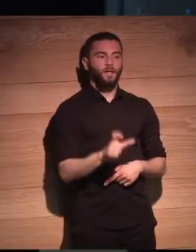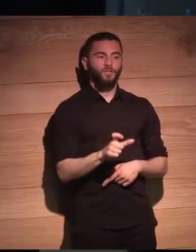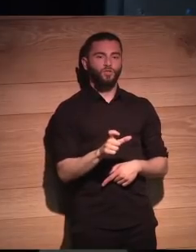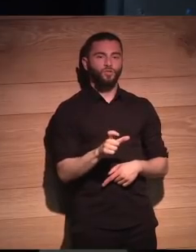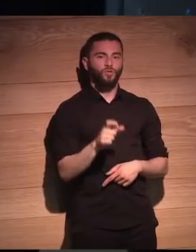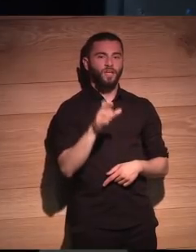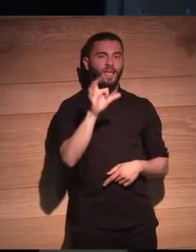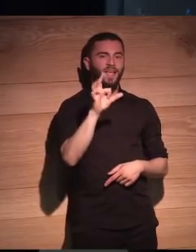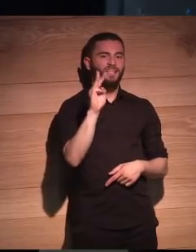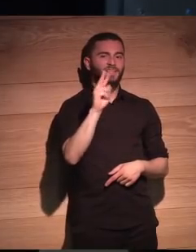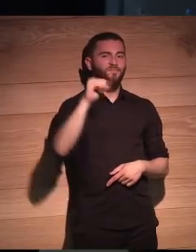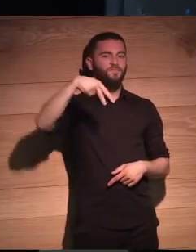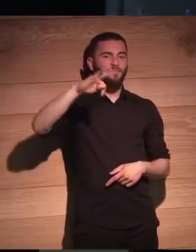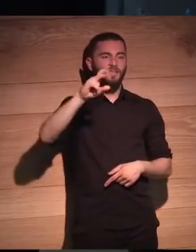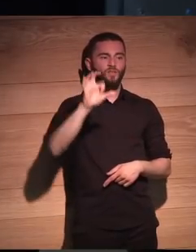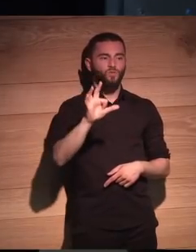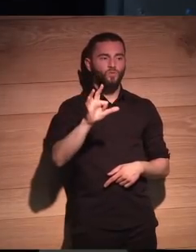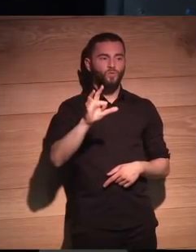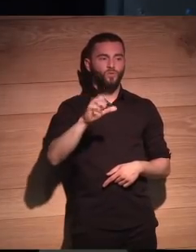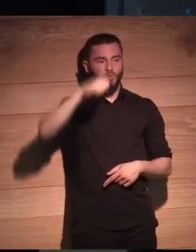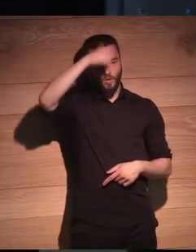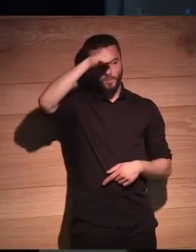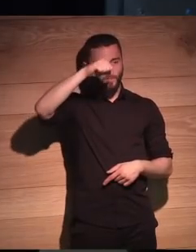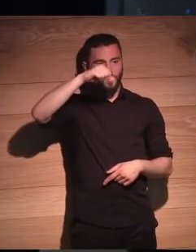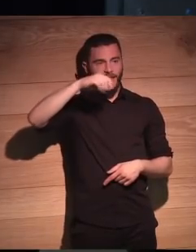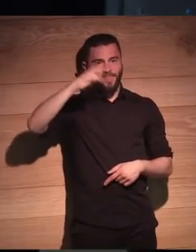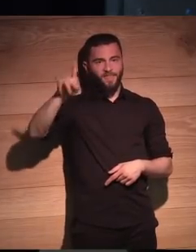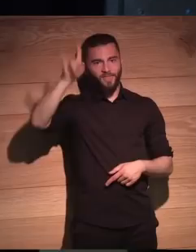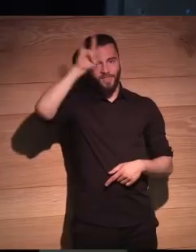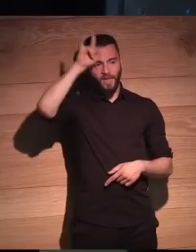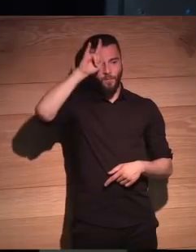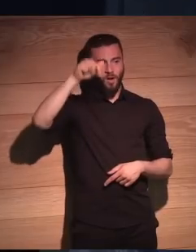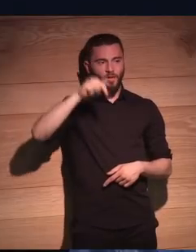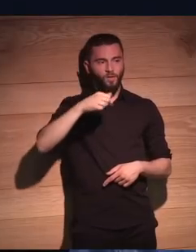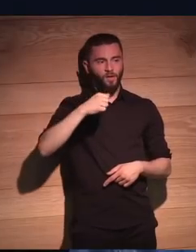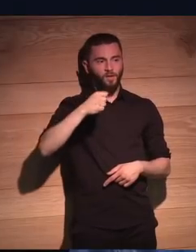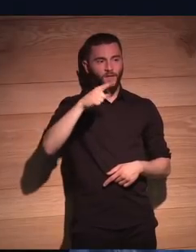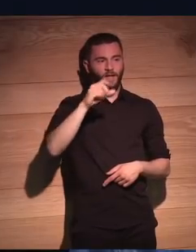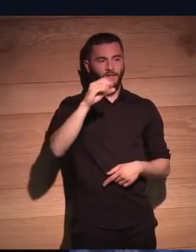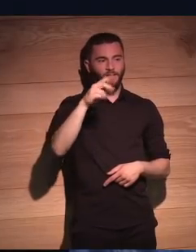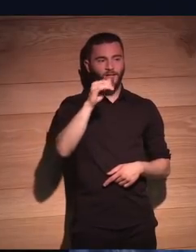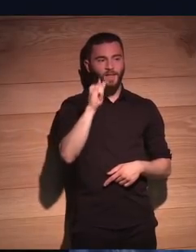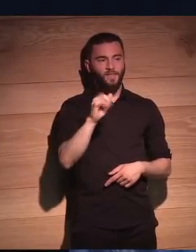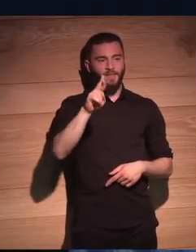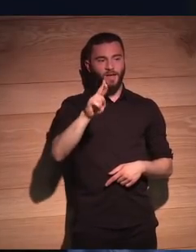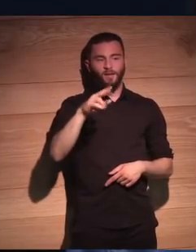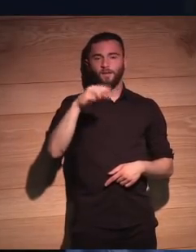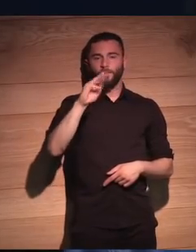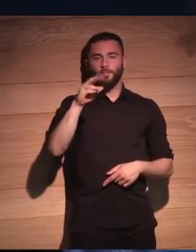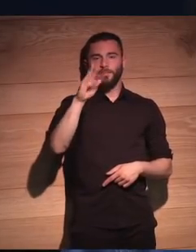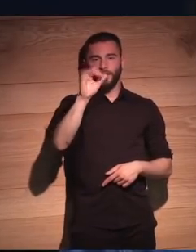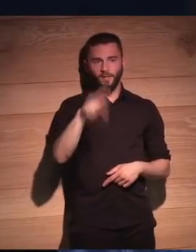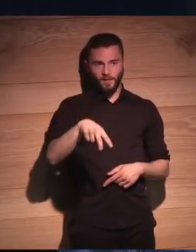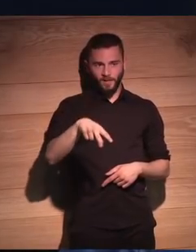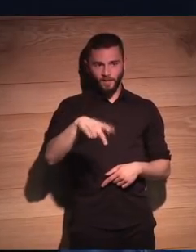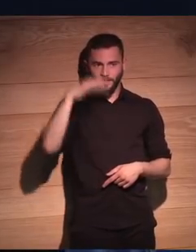En Svimtus, el hombre diabólico en Roberto Alcázar y Pedrín. Es Guau. exactamente tomado del The Shadow. ¿Te das cuenta? ¿Lo estás